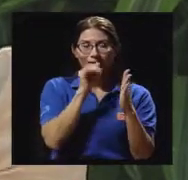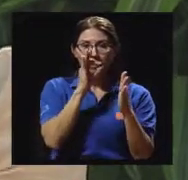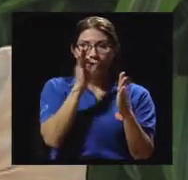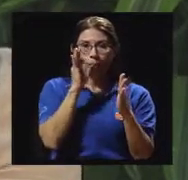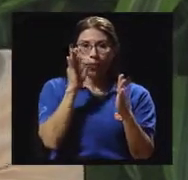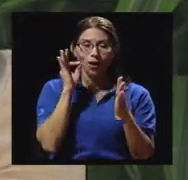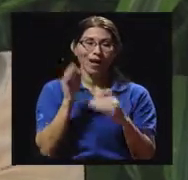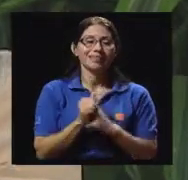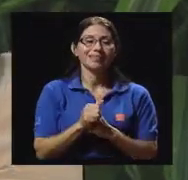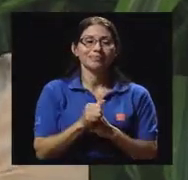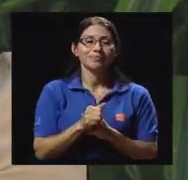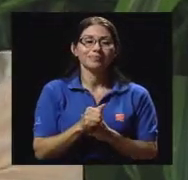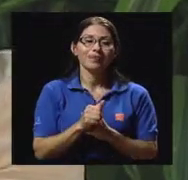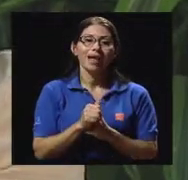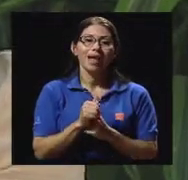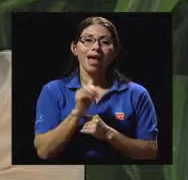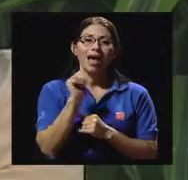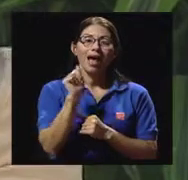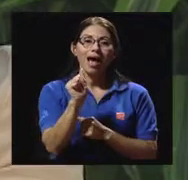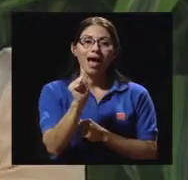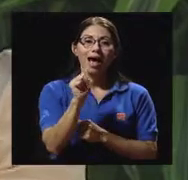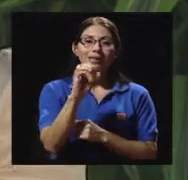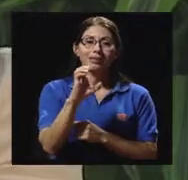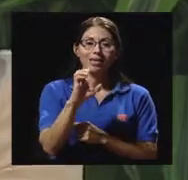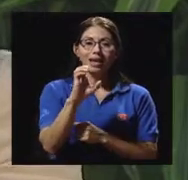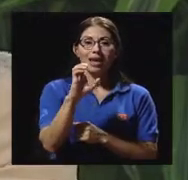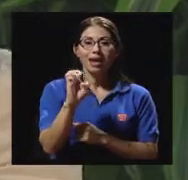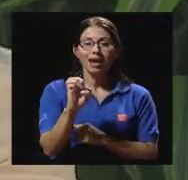ACEID, ACEID son las siglas,